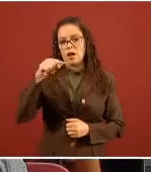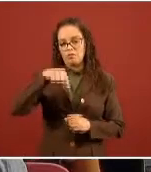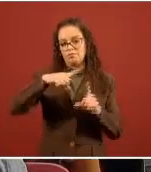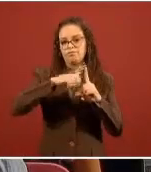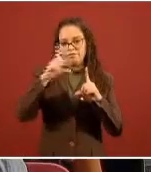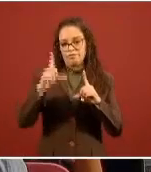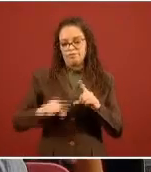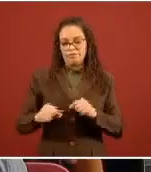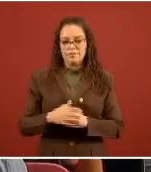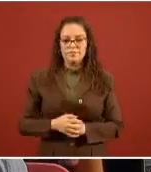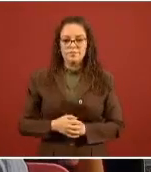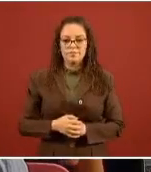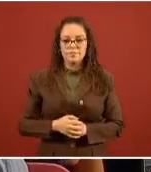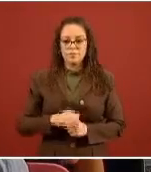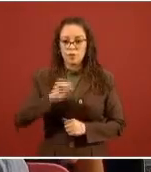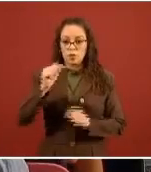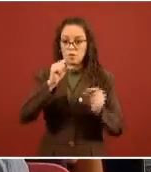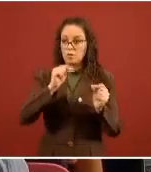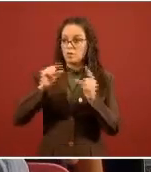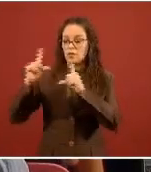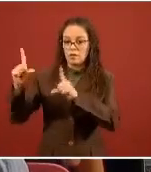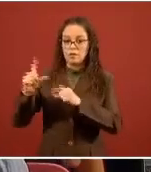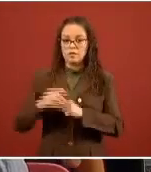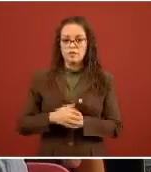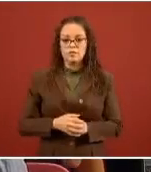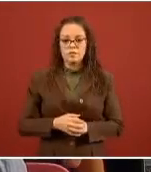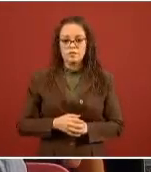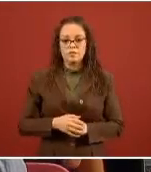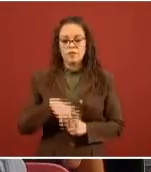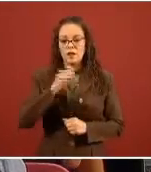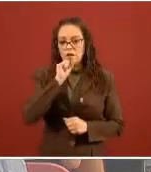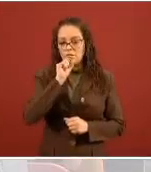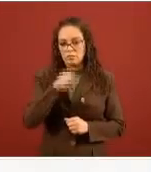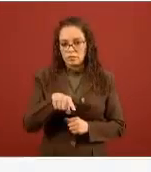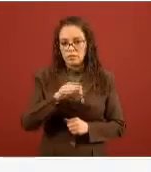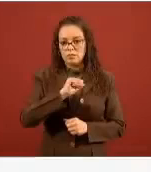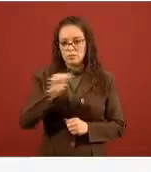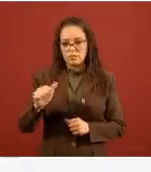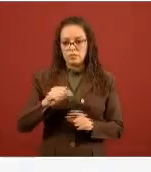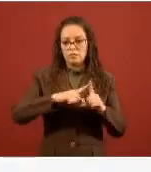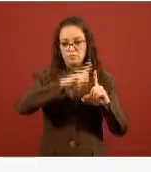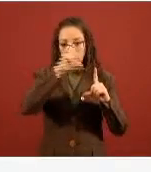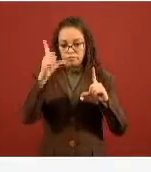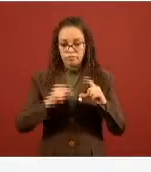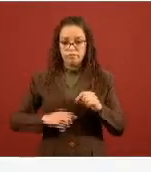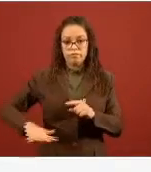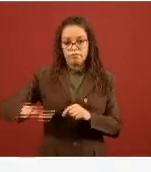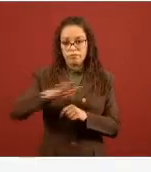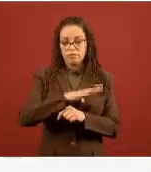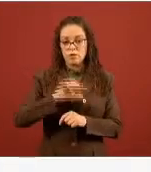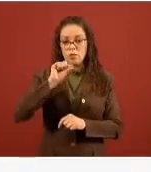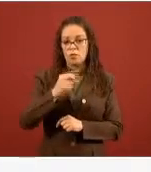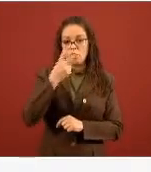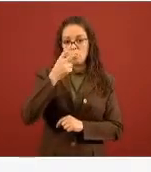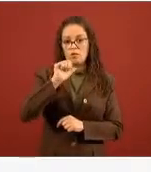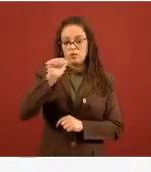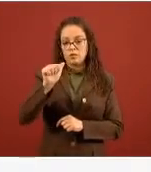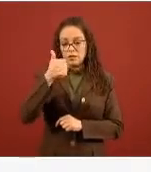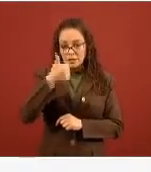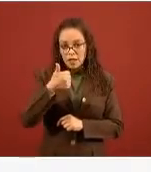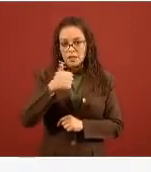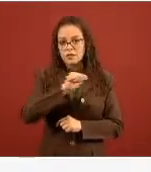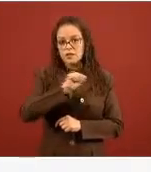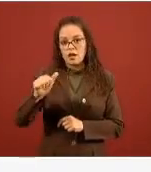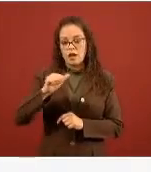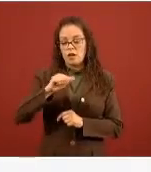siguiente diapositiva, otro dato que es la mortalidad, esto es igual en la base poblacional, 0.26 para